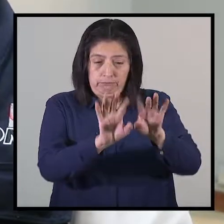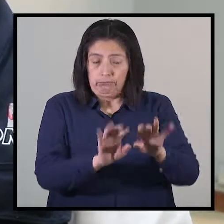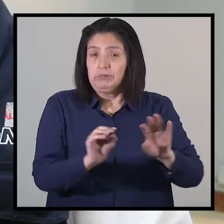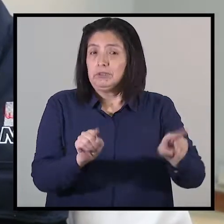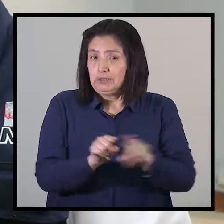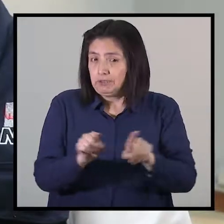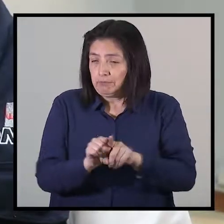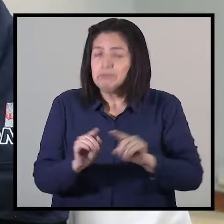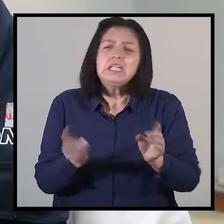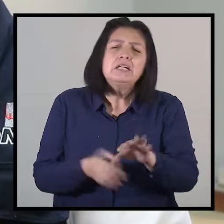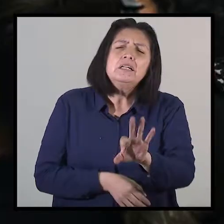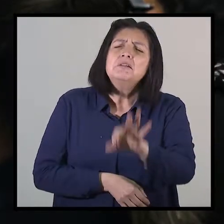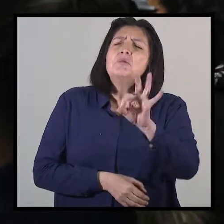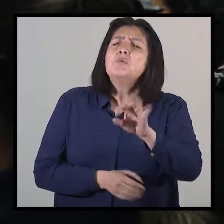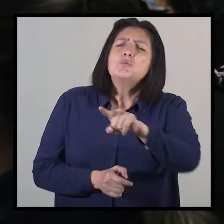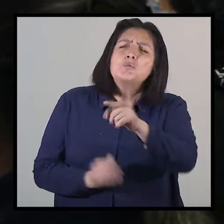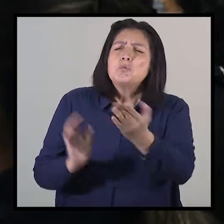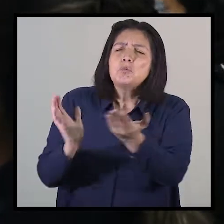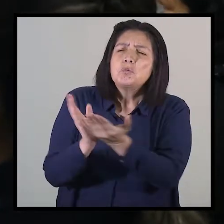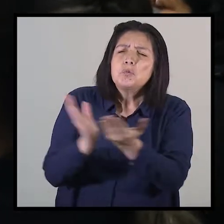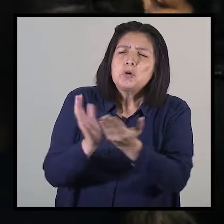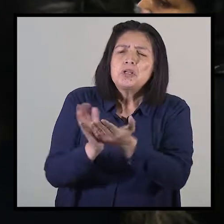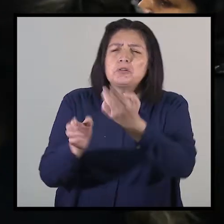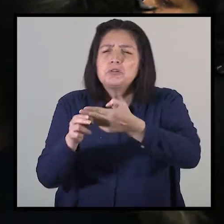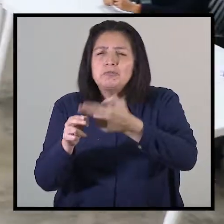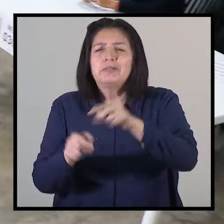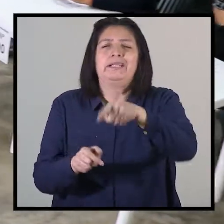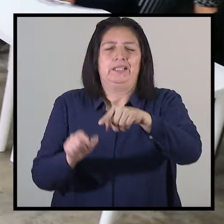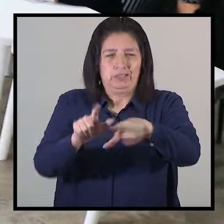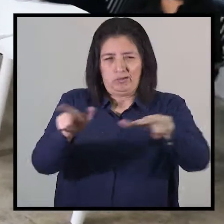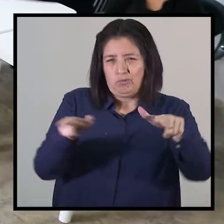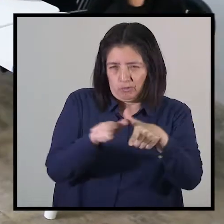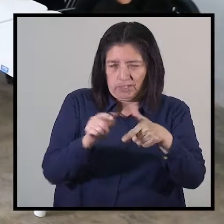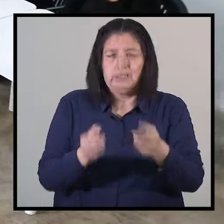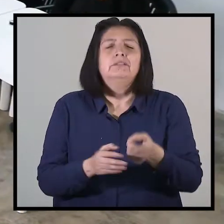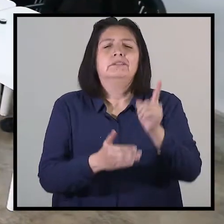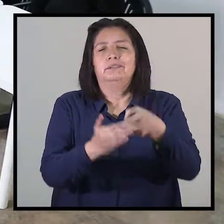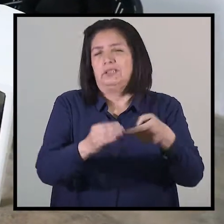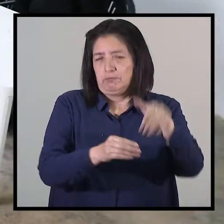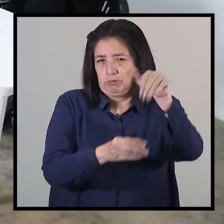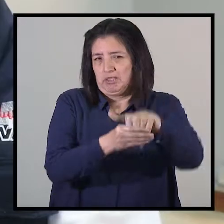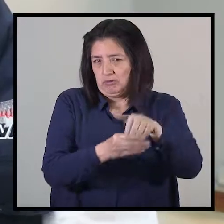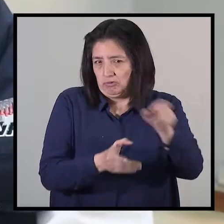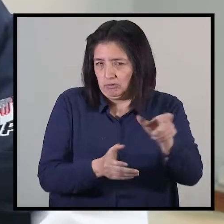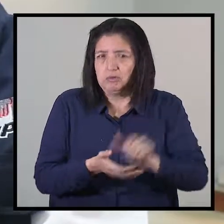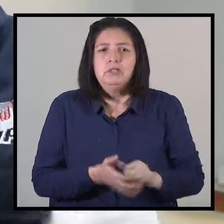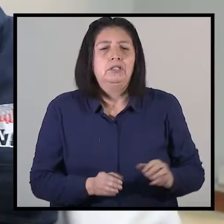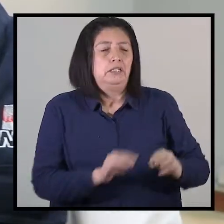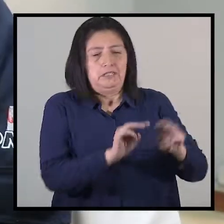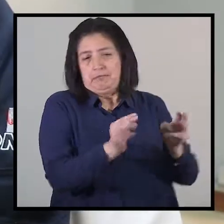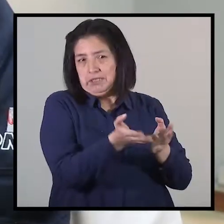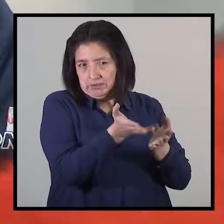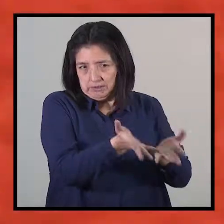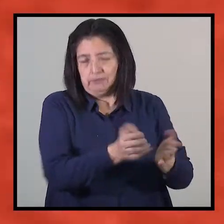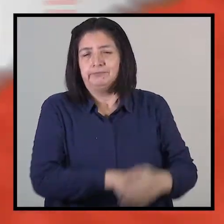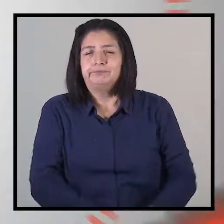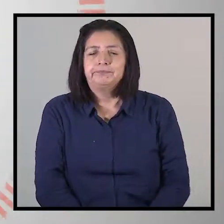una institución educativa para que sea el local de votación en caso se desee implementar ahí la mesa de centros poblados, ¿no?